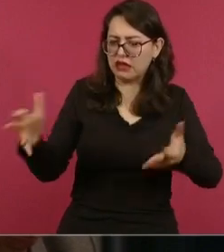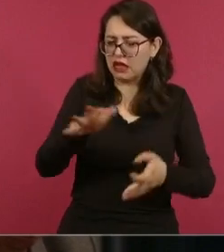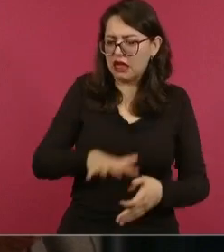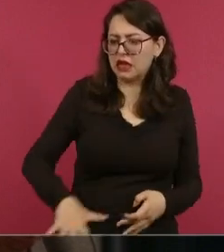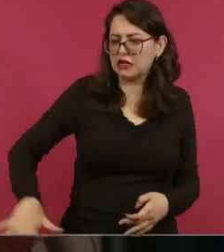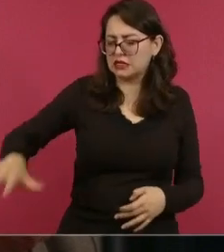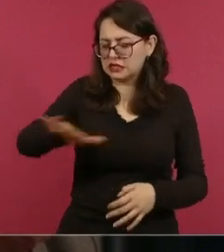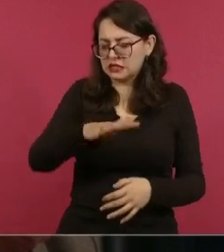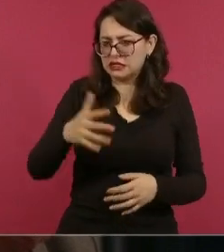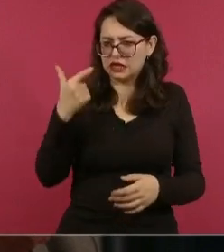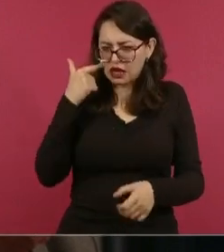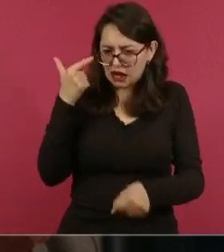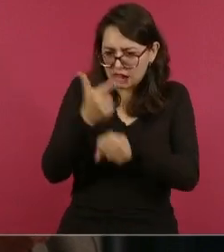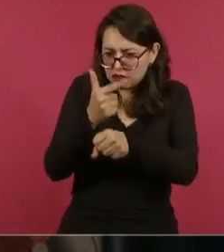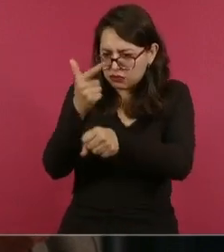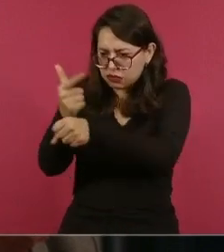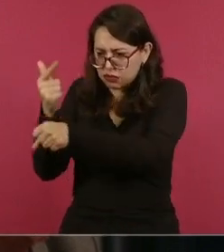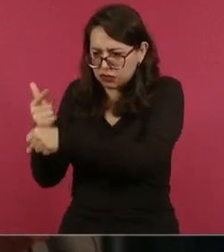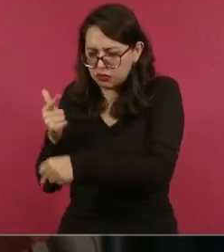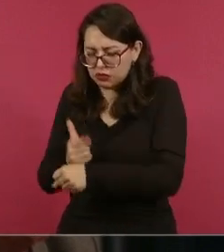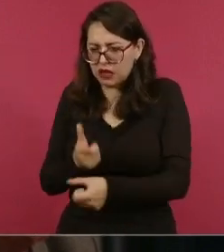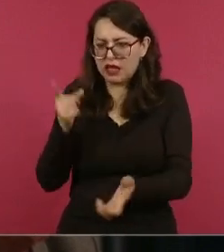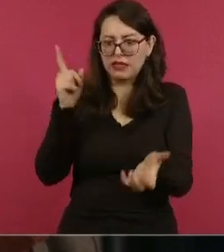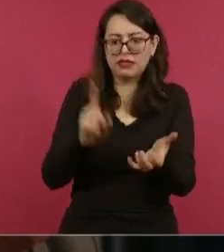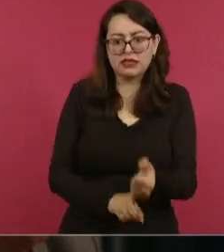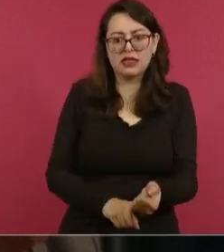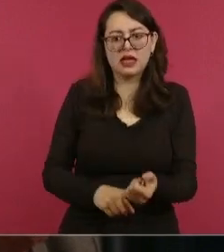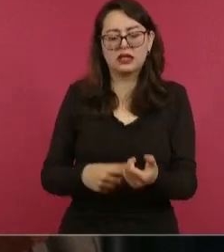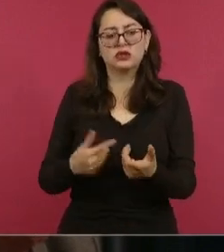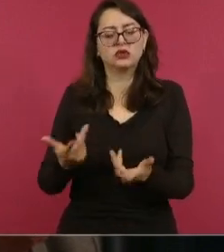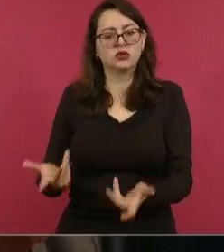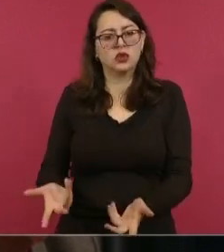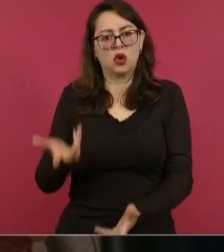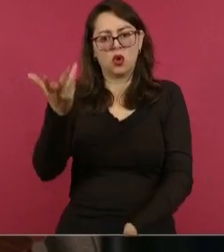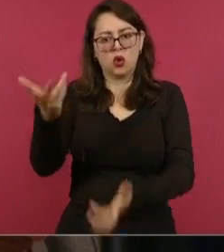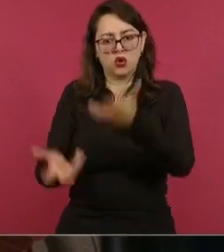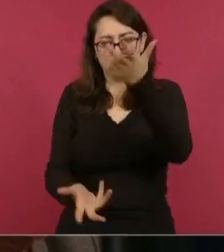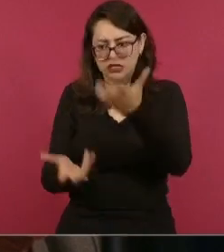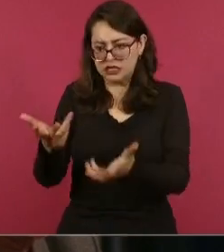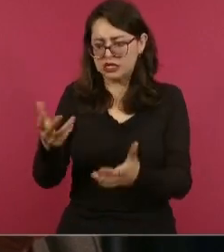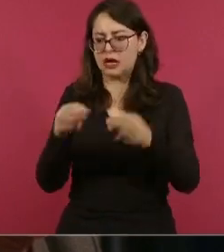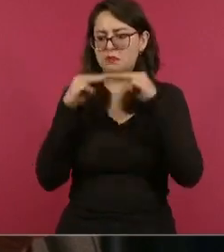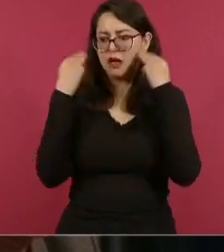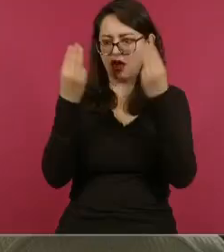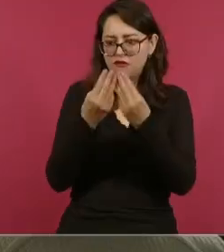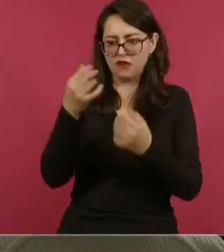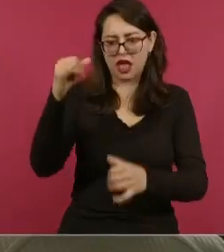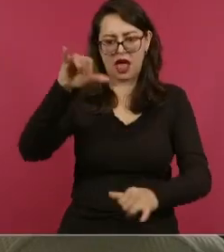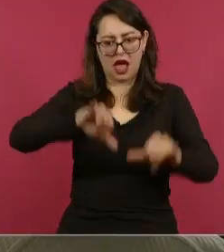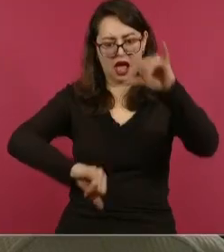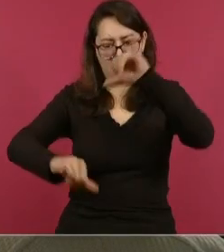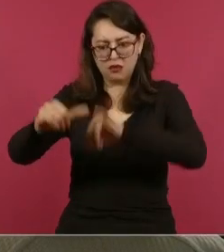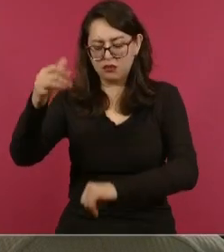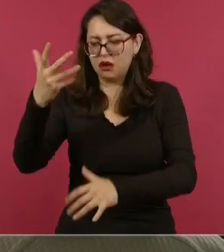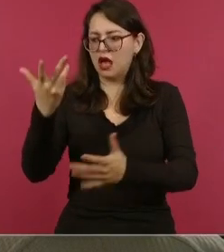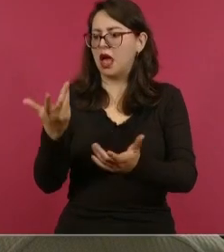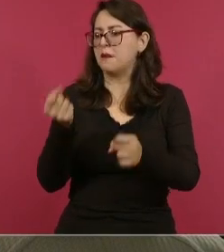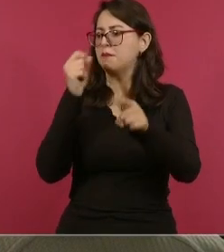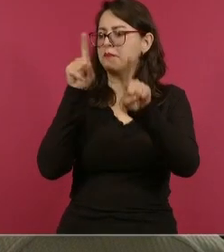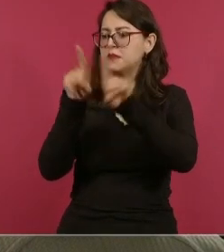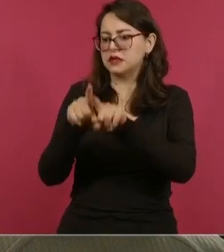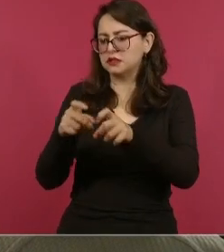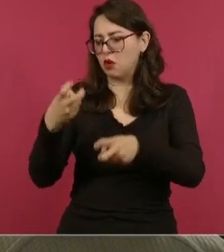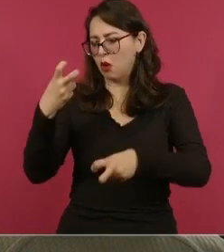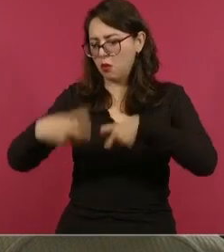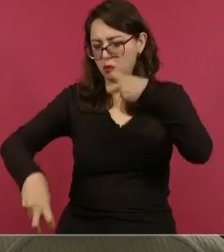fueron cocinas y fosas clandestinas. Este ejido fue comprado casi en su totalidad por el exgobernador